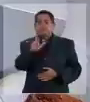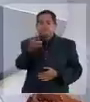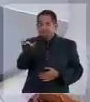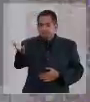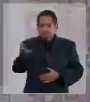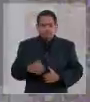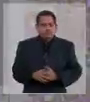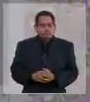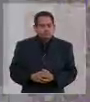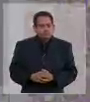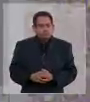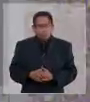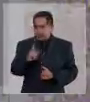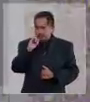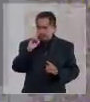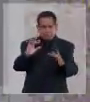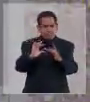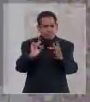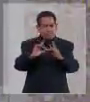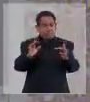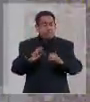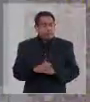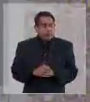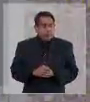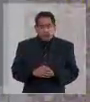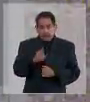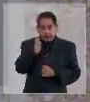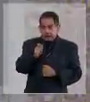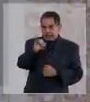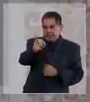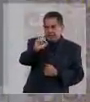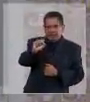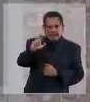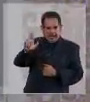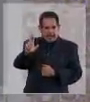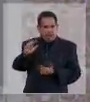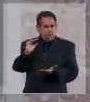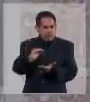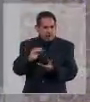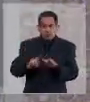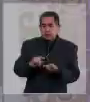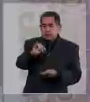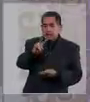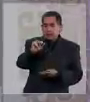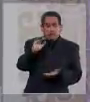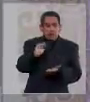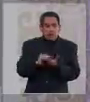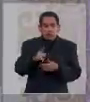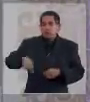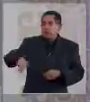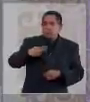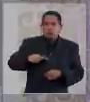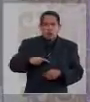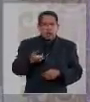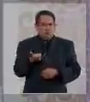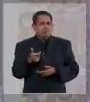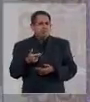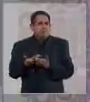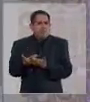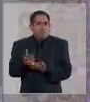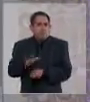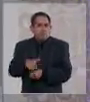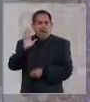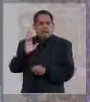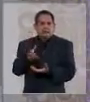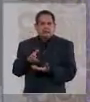Mira, al bajar el ICR y el IVA, automáticamente la gente tendrá más dinero. Vamos también a proponer